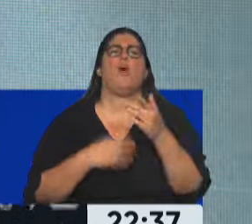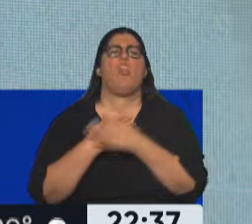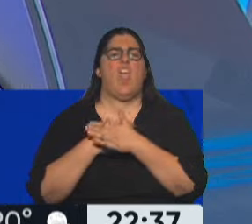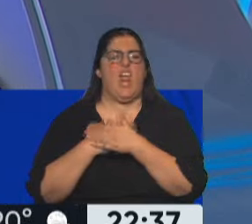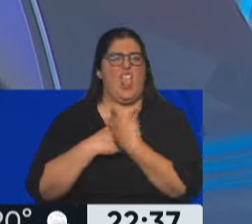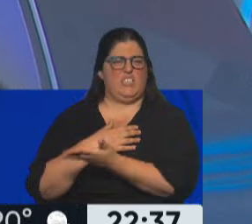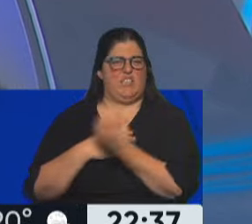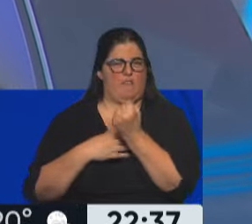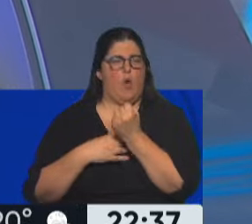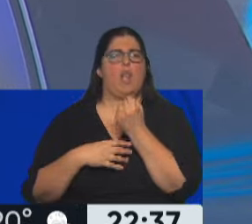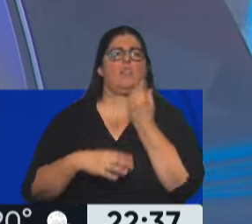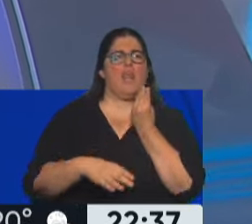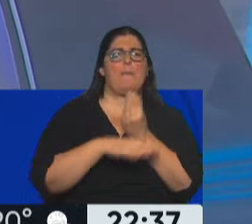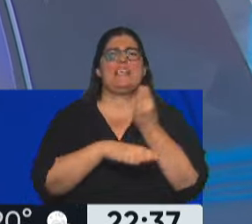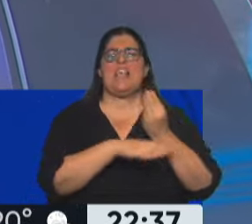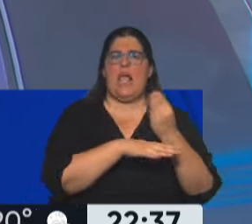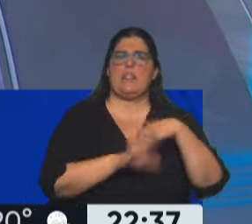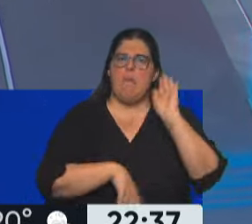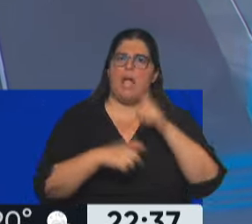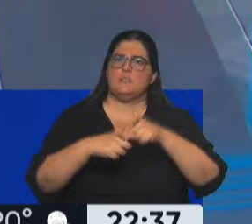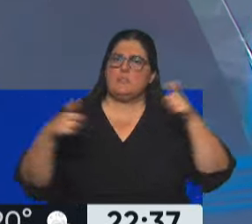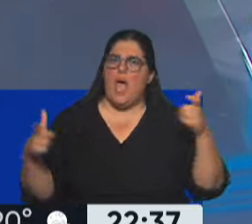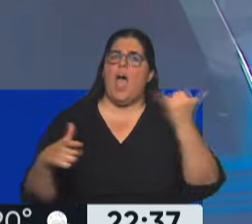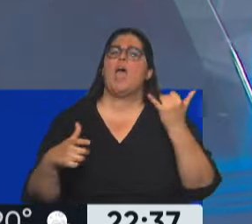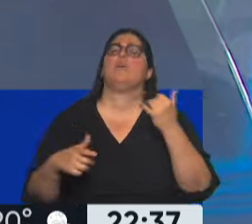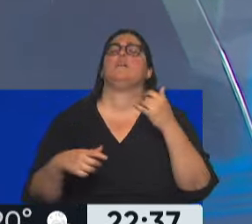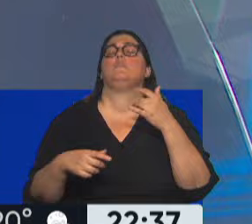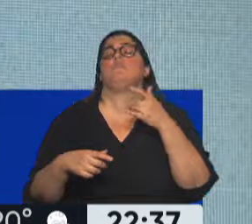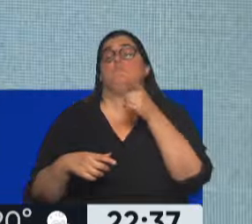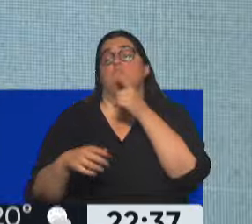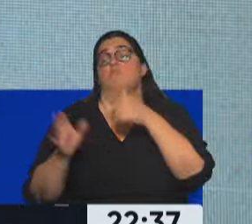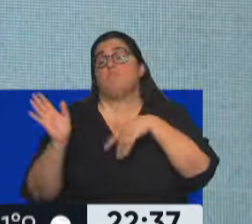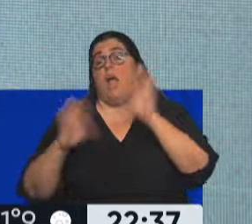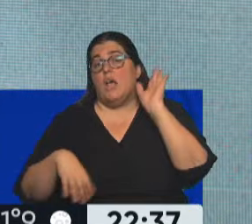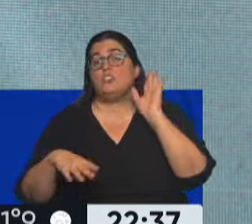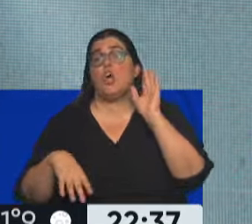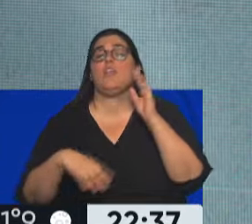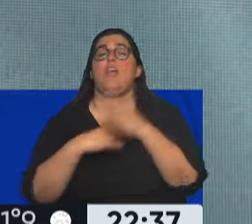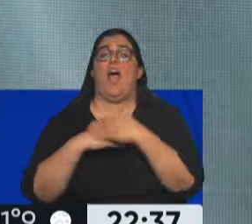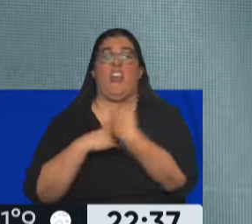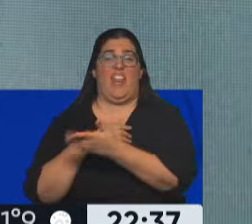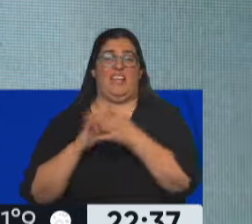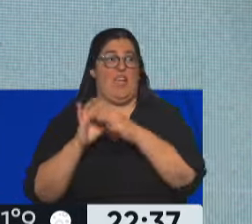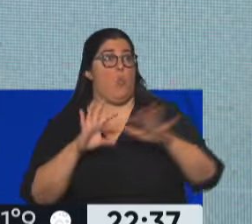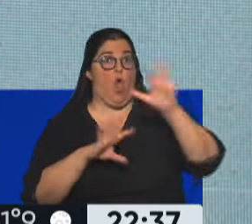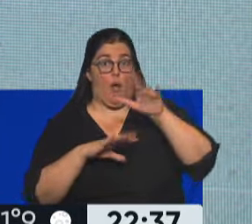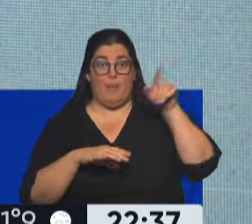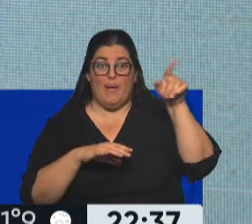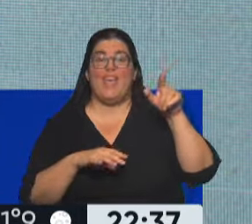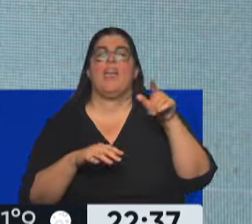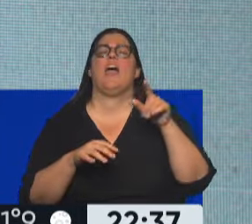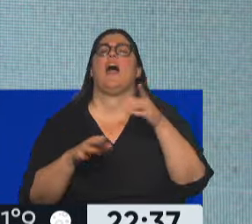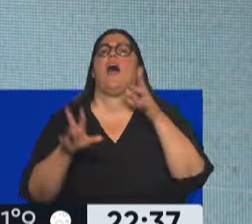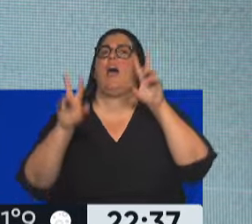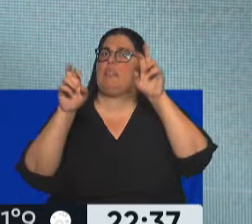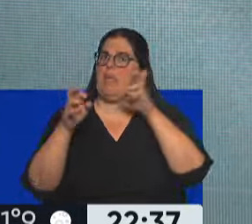te preguntaba por Meloni puntualmente, pero que claramente se ve que en las agendas o mayoritariamente de la ultraderecha europea, el tema migratorio